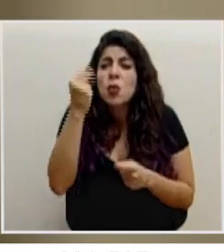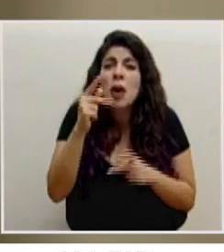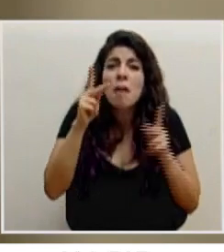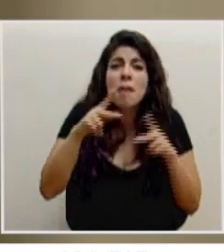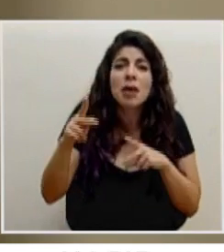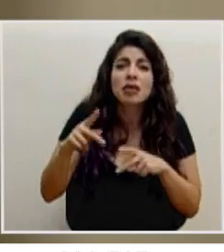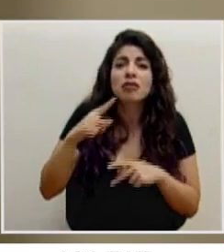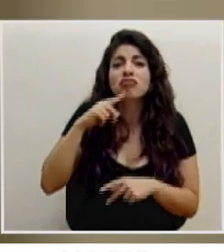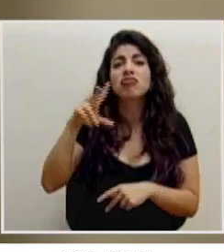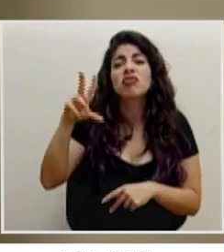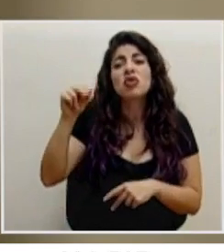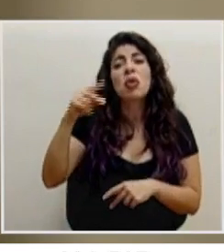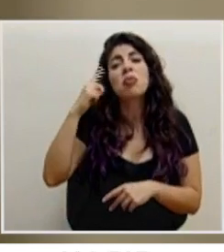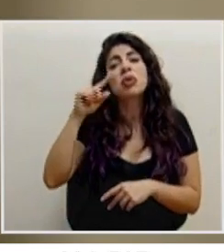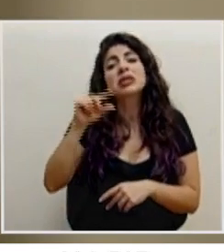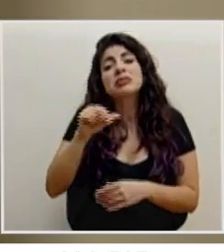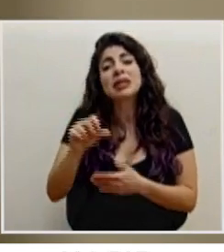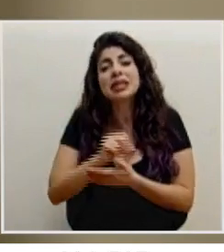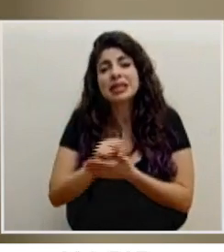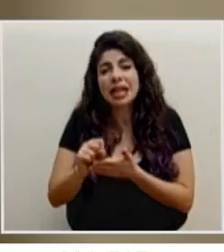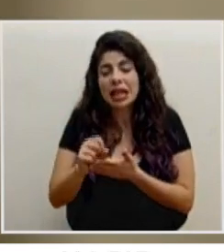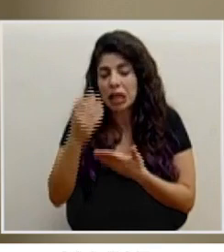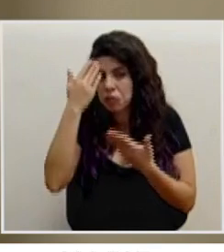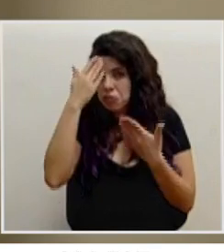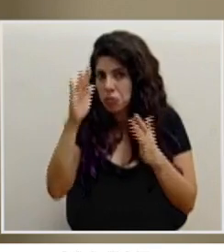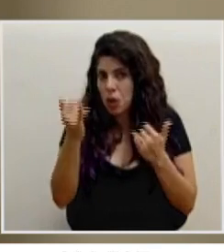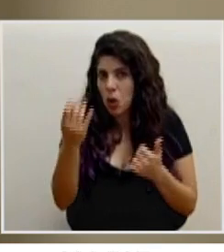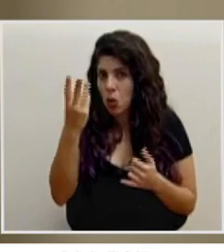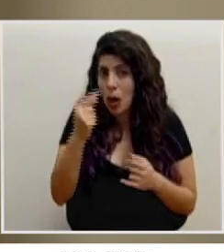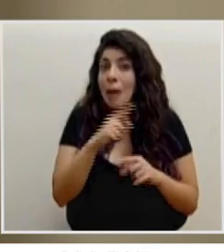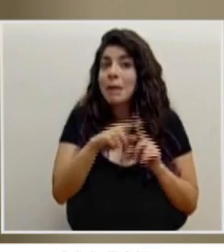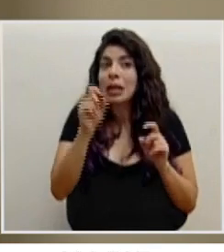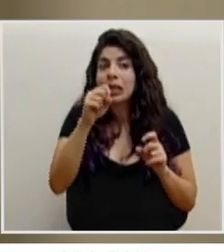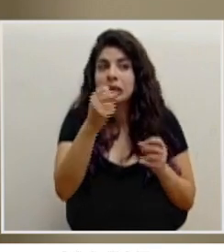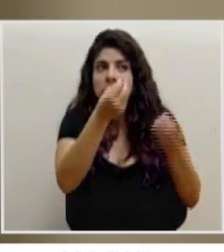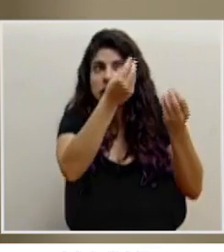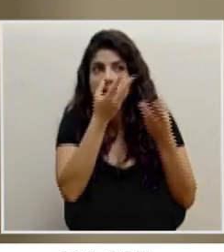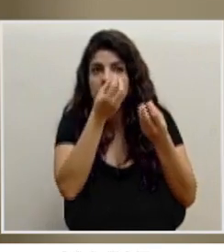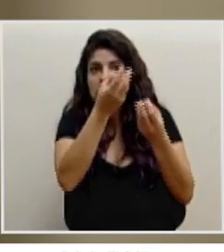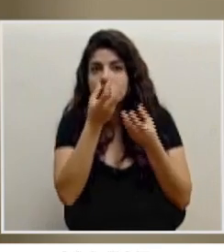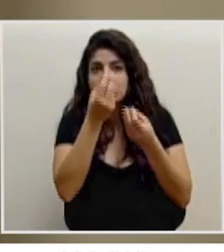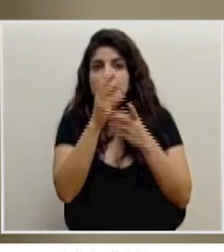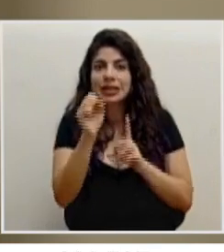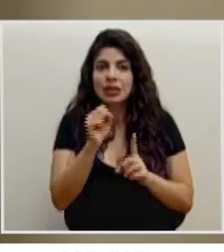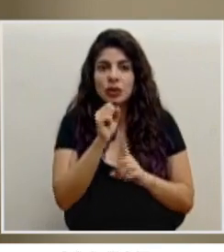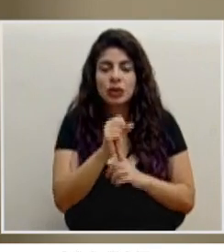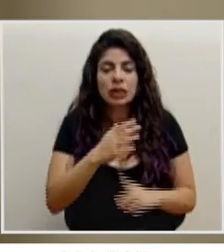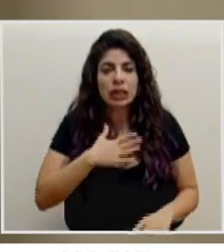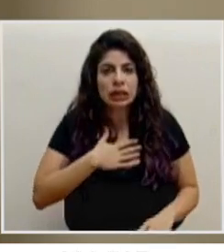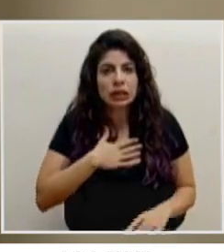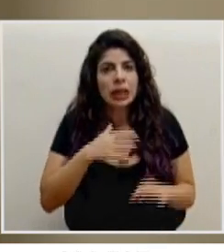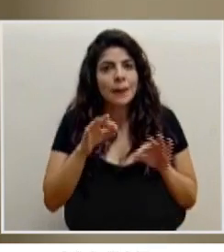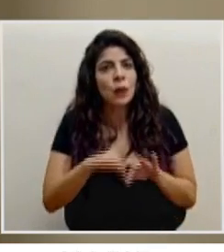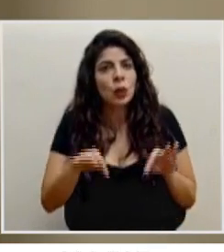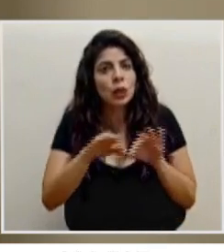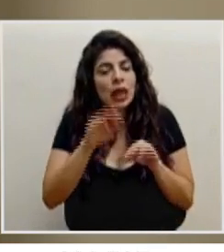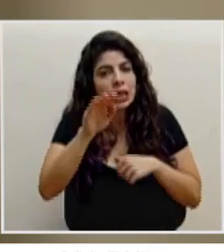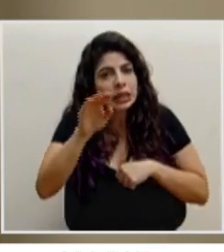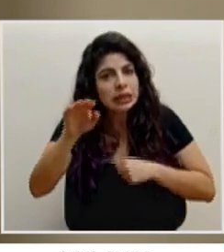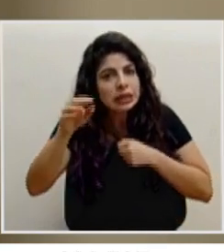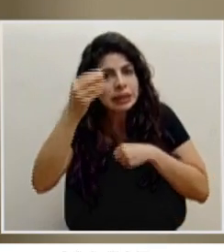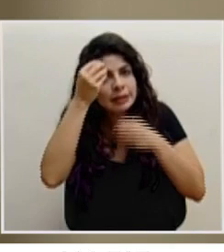han negado esa vacunación en Semana Santa, pero sí nos han referido a esta situación. Es muy importante recalcar